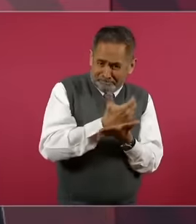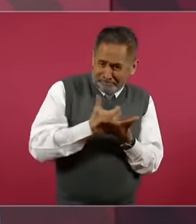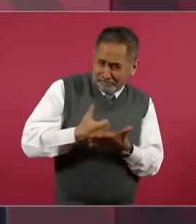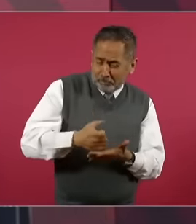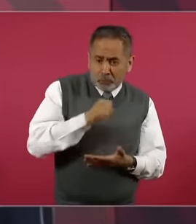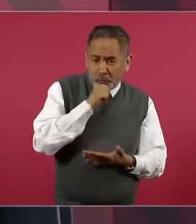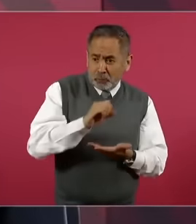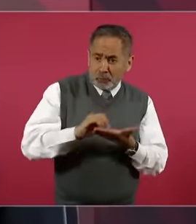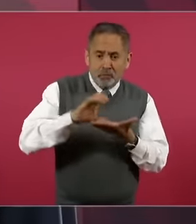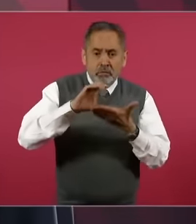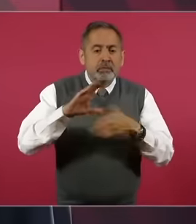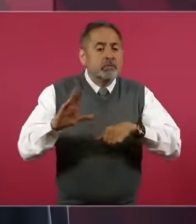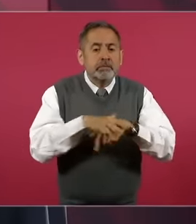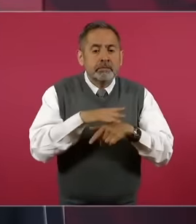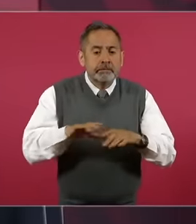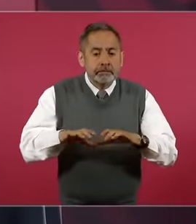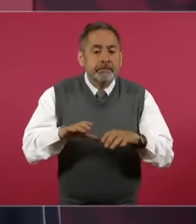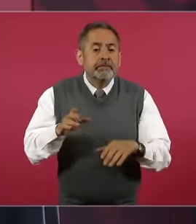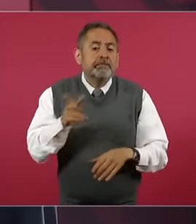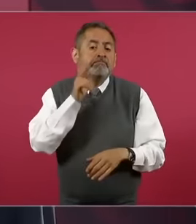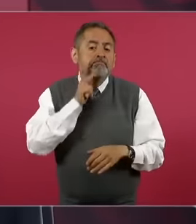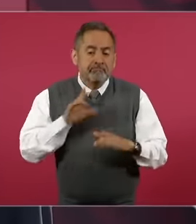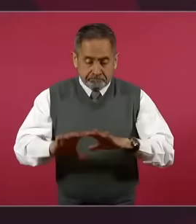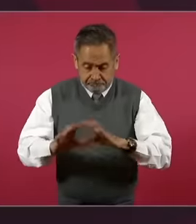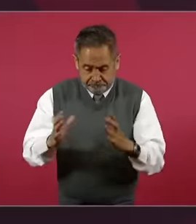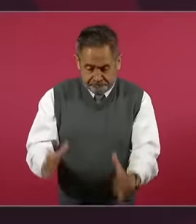porque el precio del barril